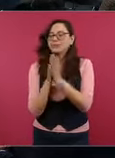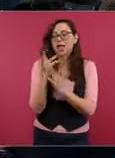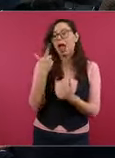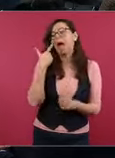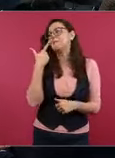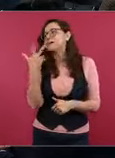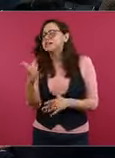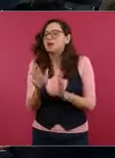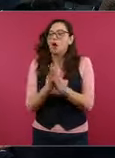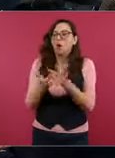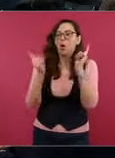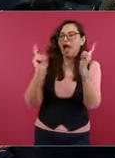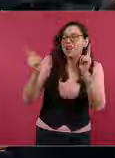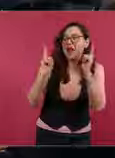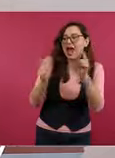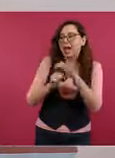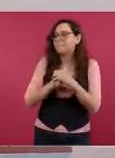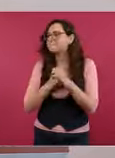viendo a ver